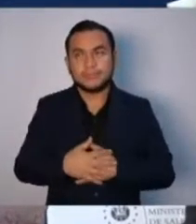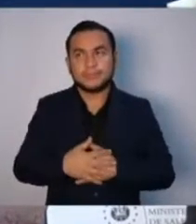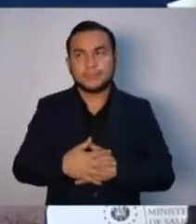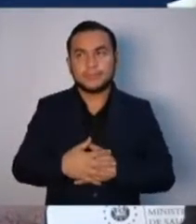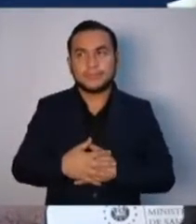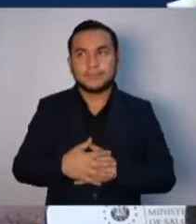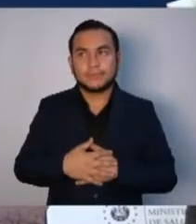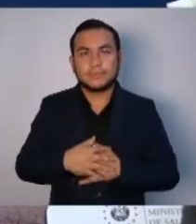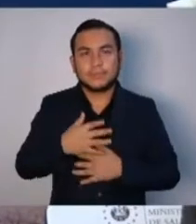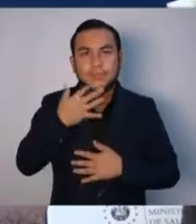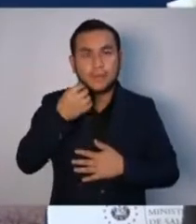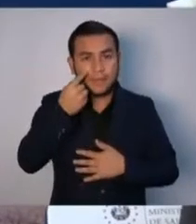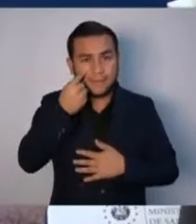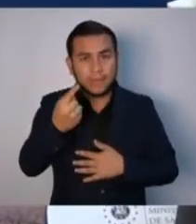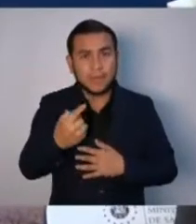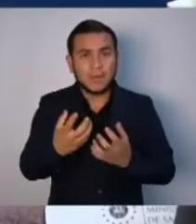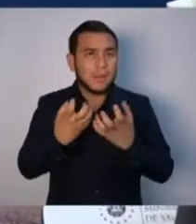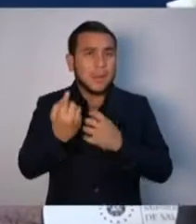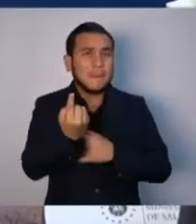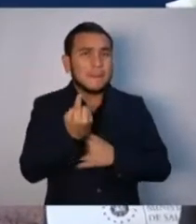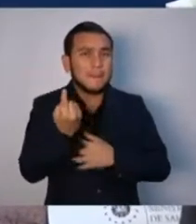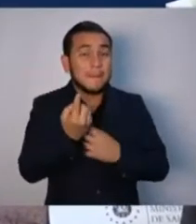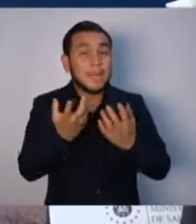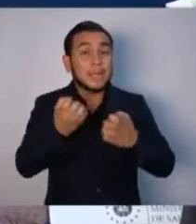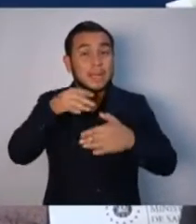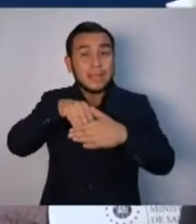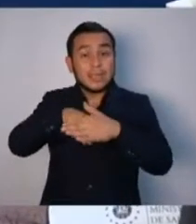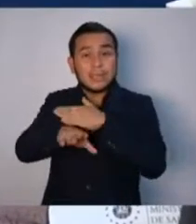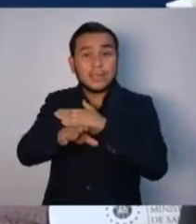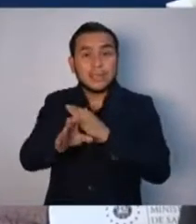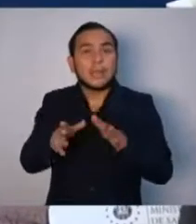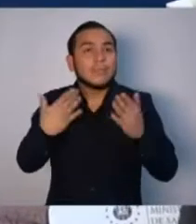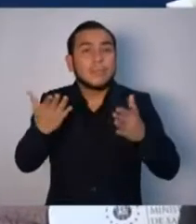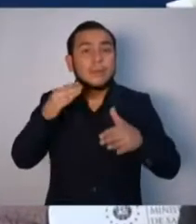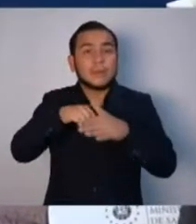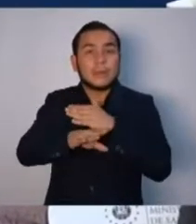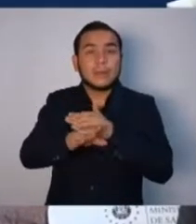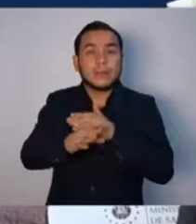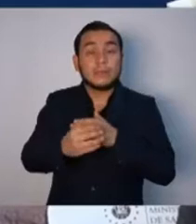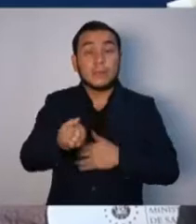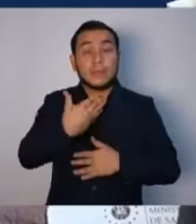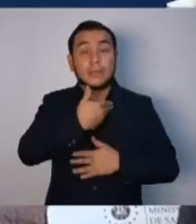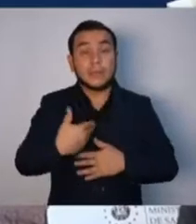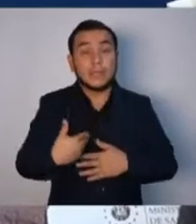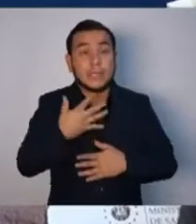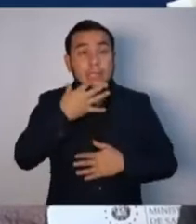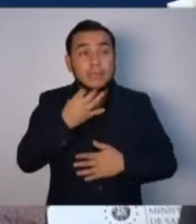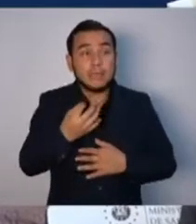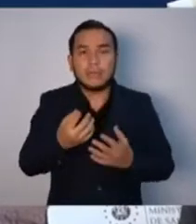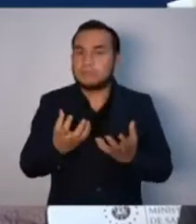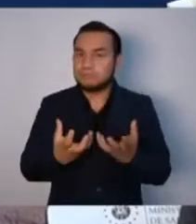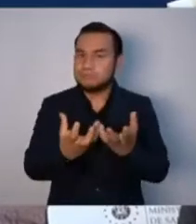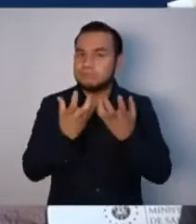en el camino y mucha gente que hubiera querido entrar yo dije por qué no voy a entrar en meses presidente vamos a entrar más gente ya no haber